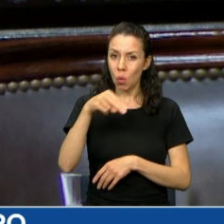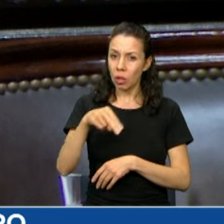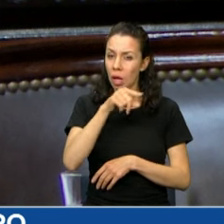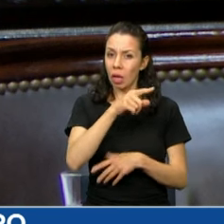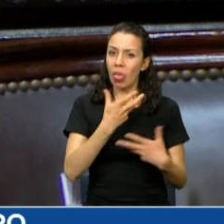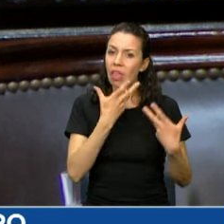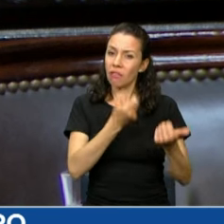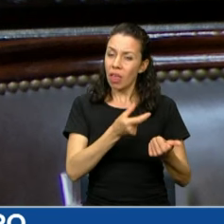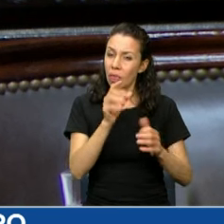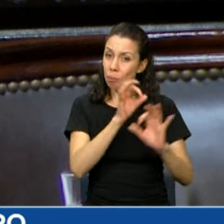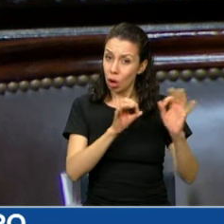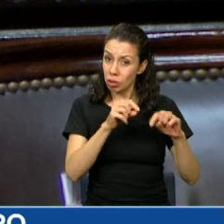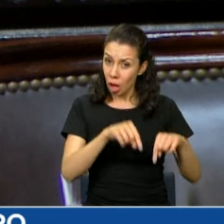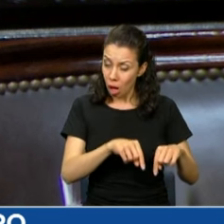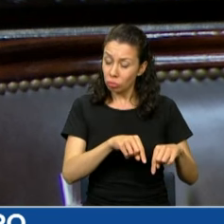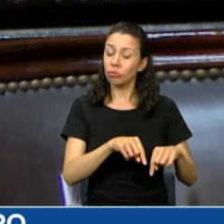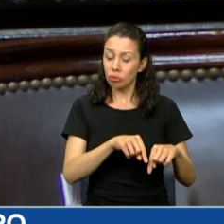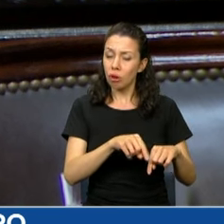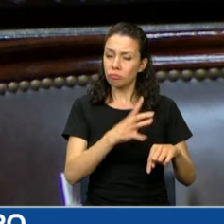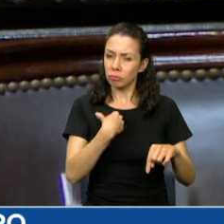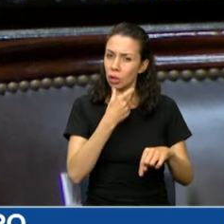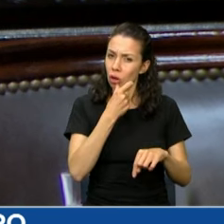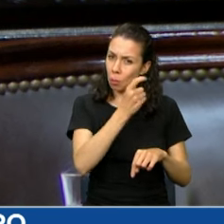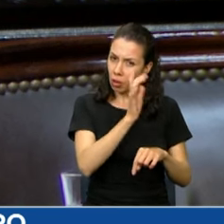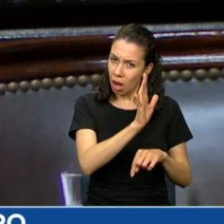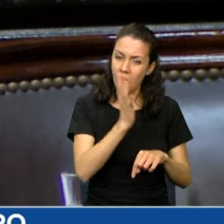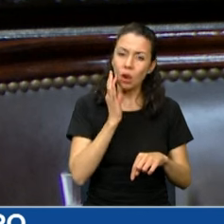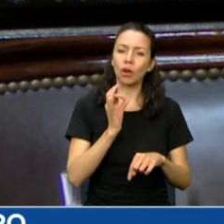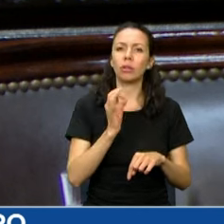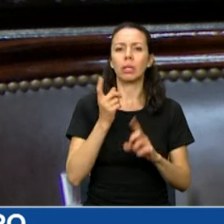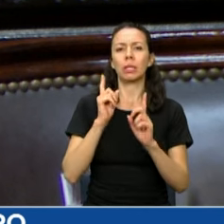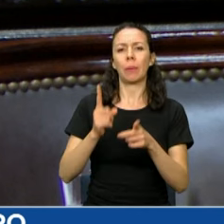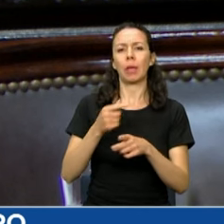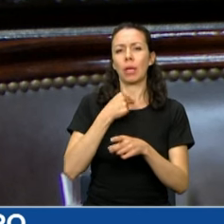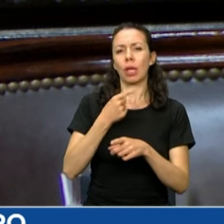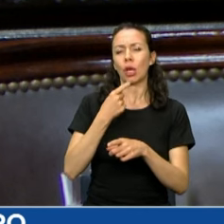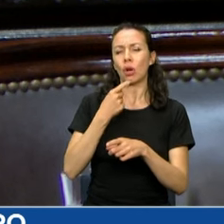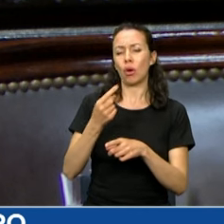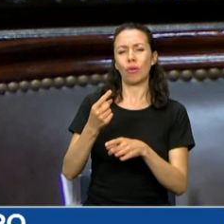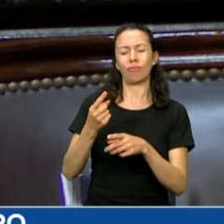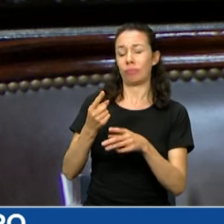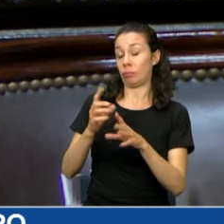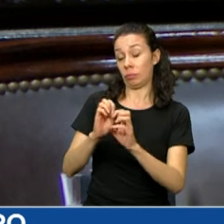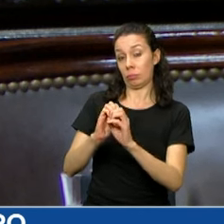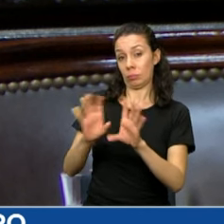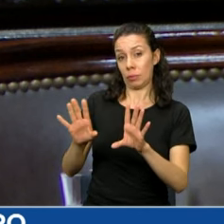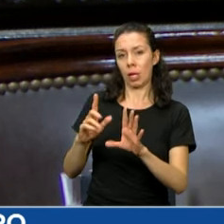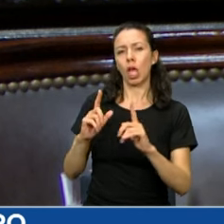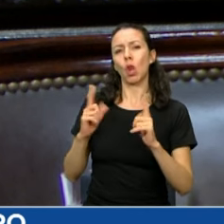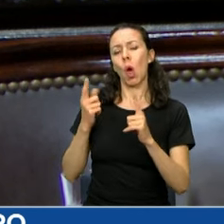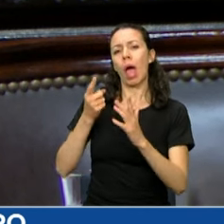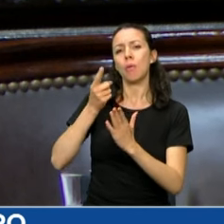proyecto y también quiero repudiar que se esté diciendo que no hay política de